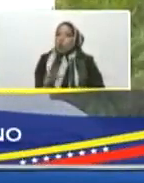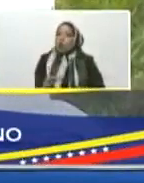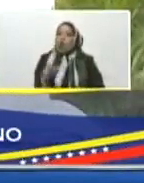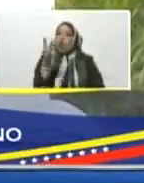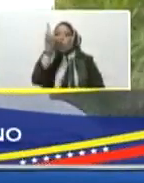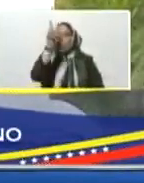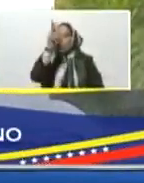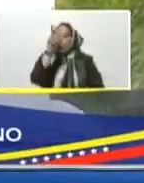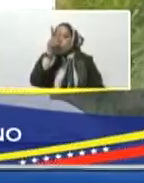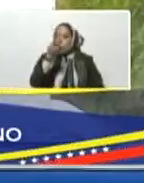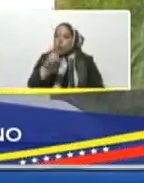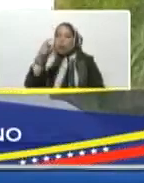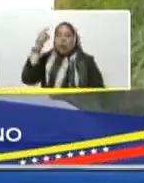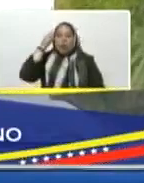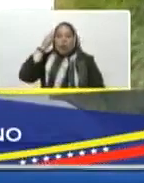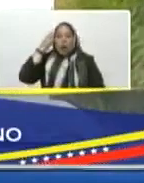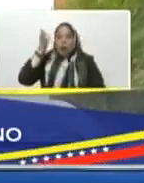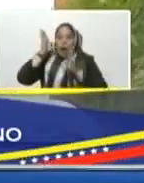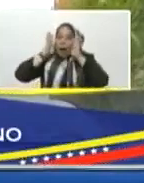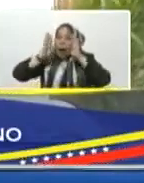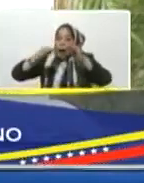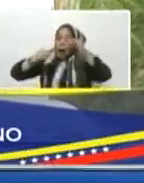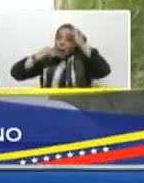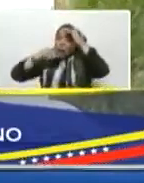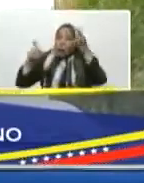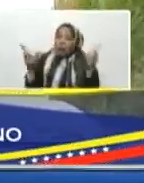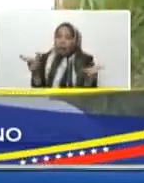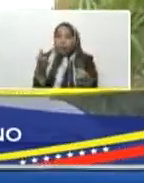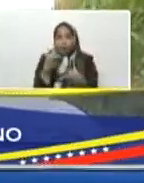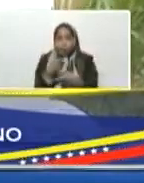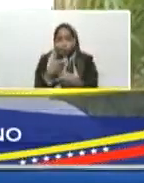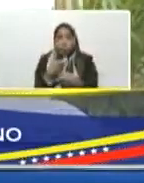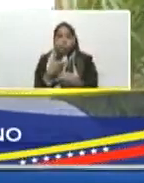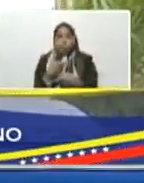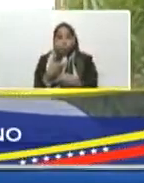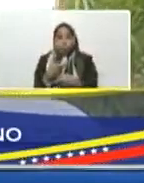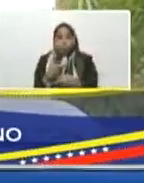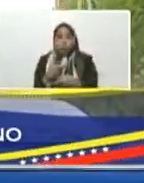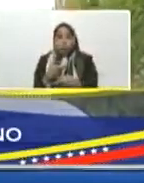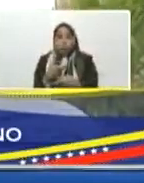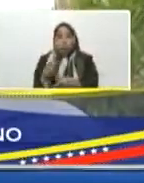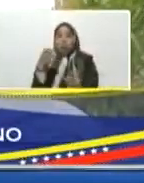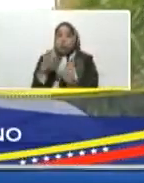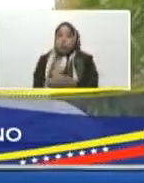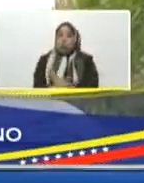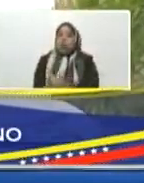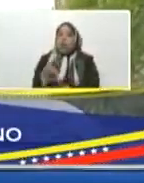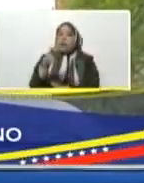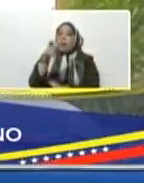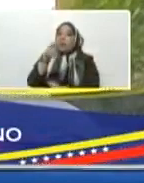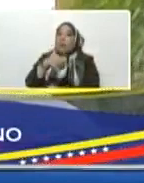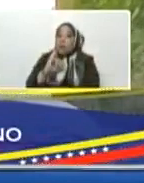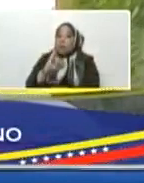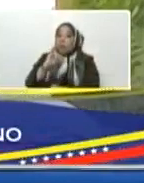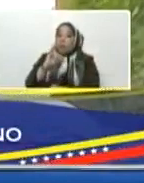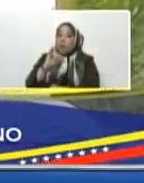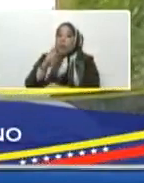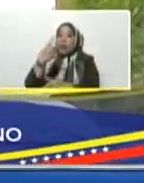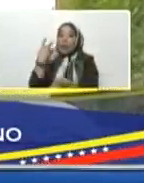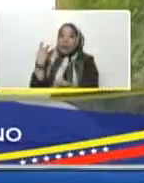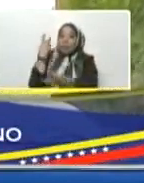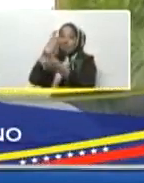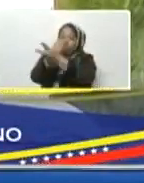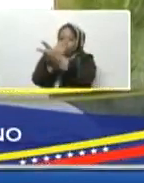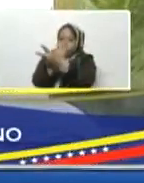días nosotros tenemos que atender por el tema oncológico, sobre todo en materia de